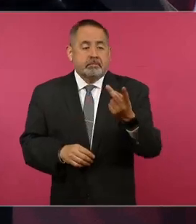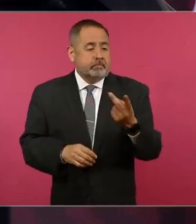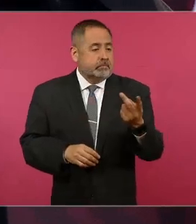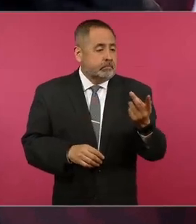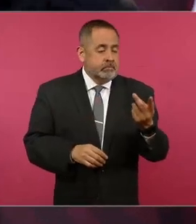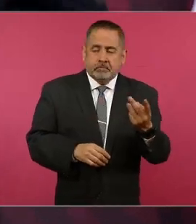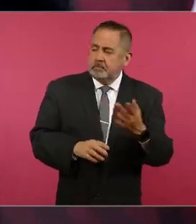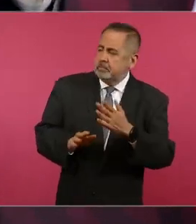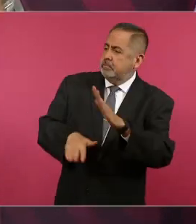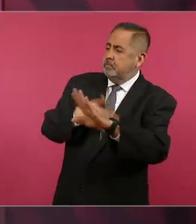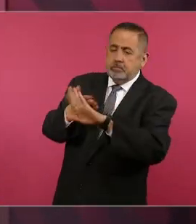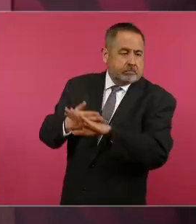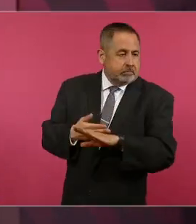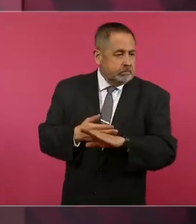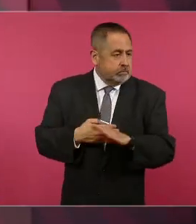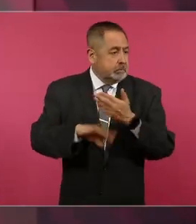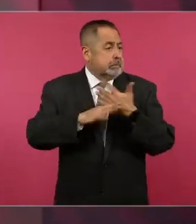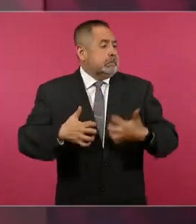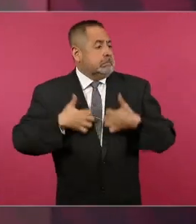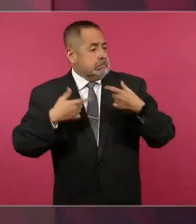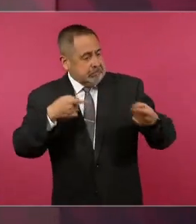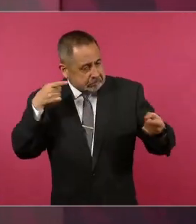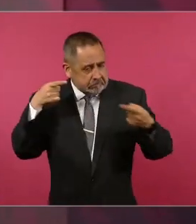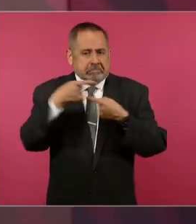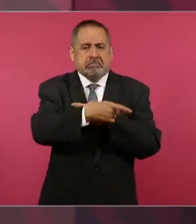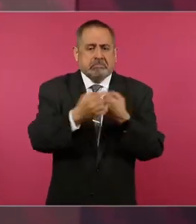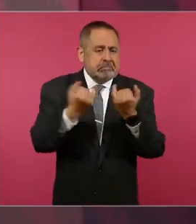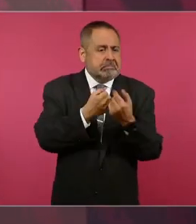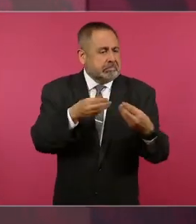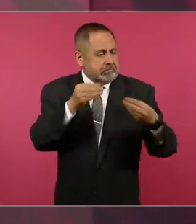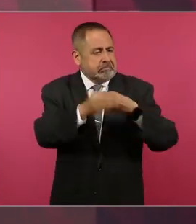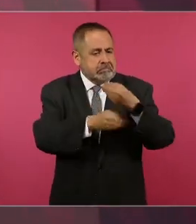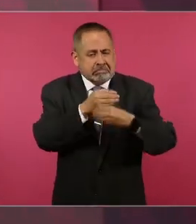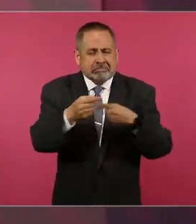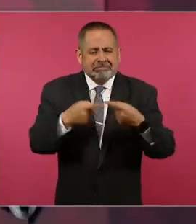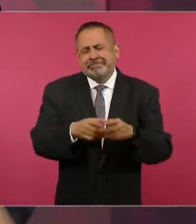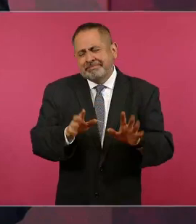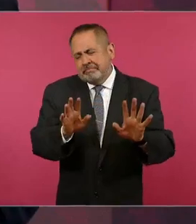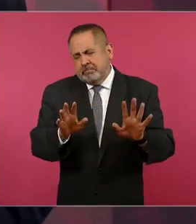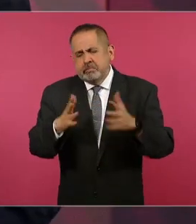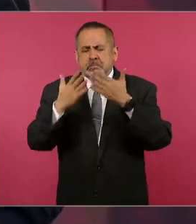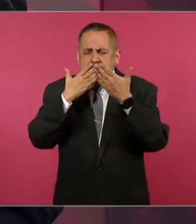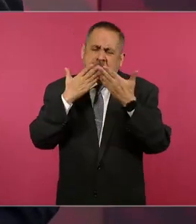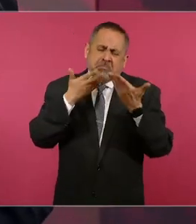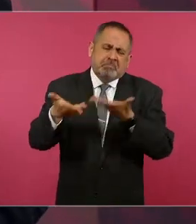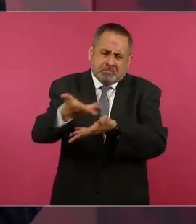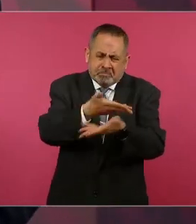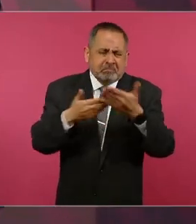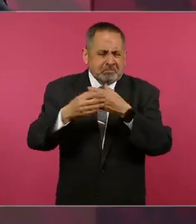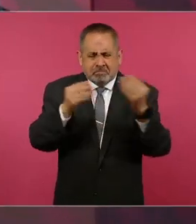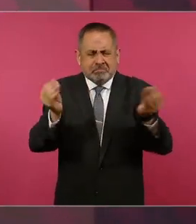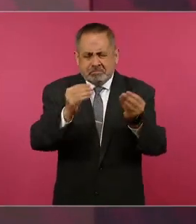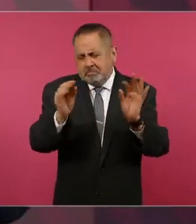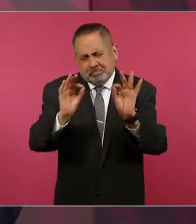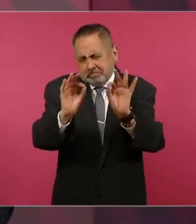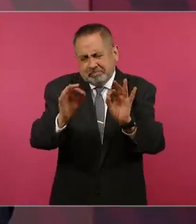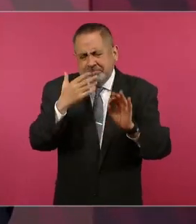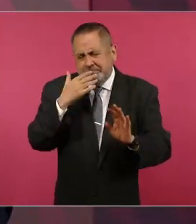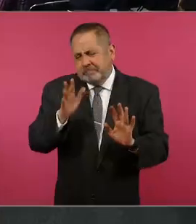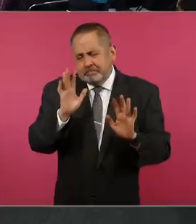en debates y discusiones pero está bien está bien